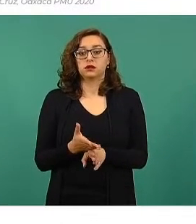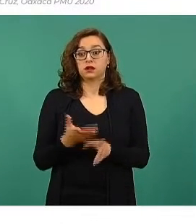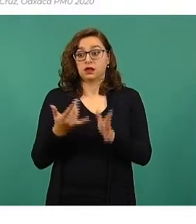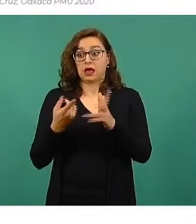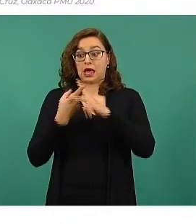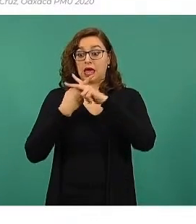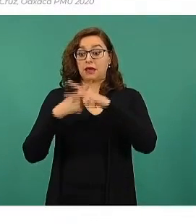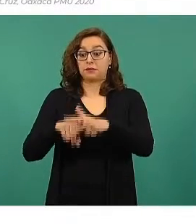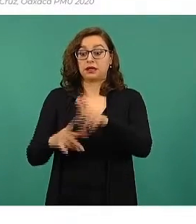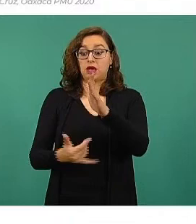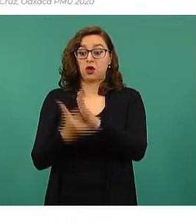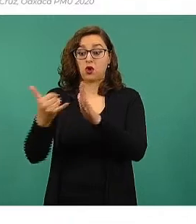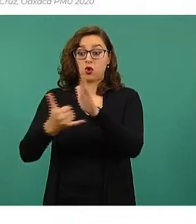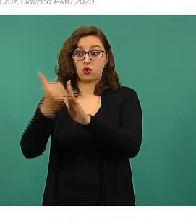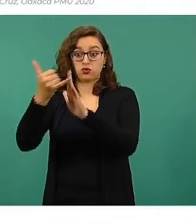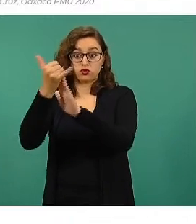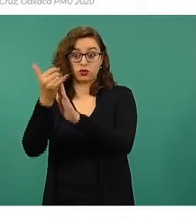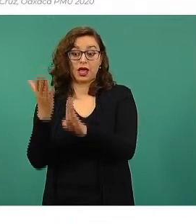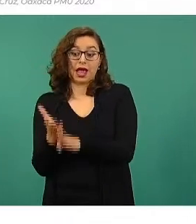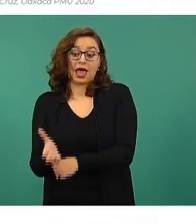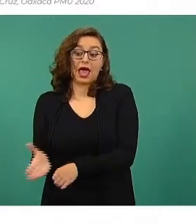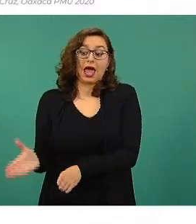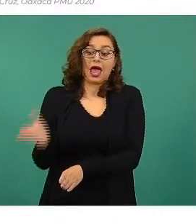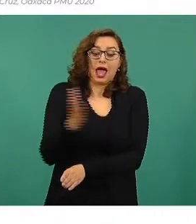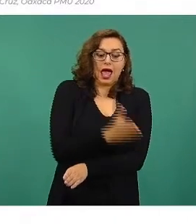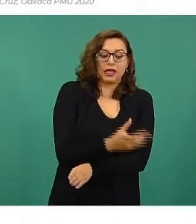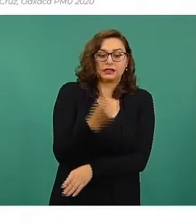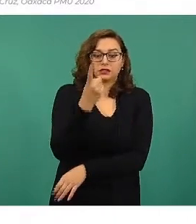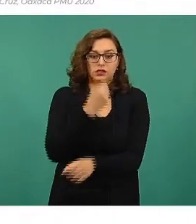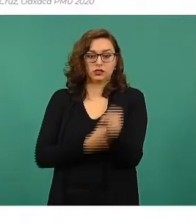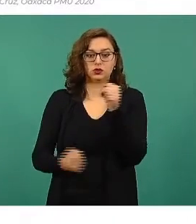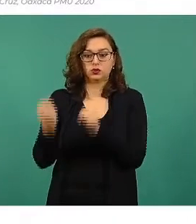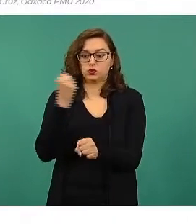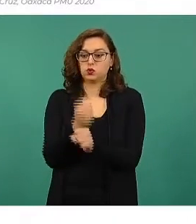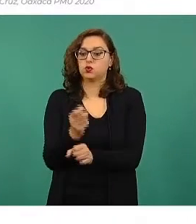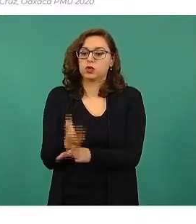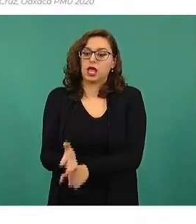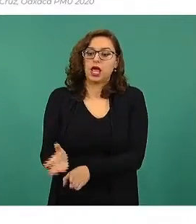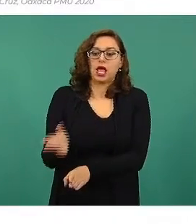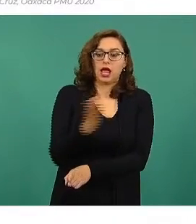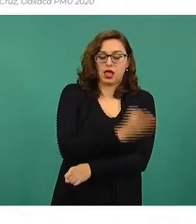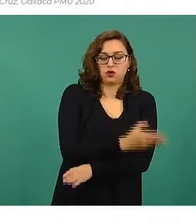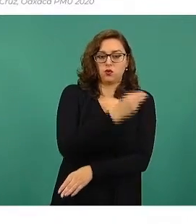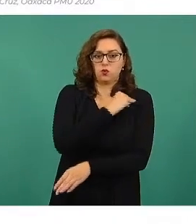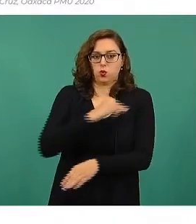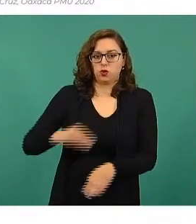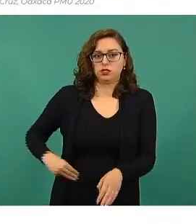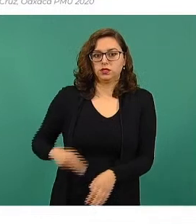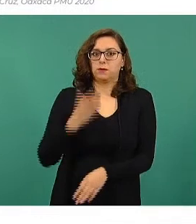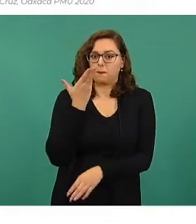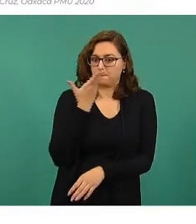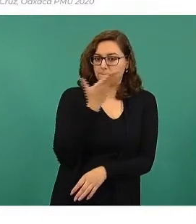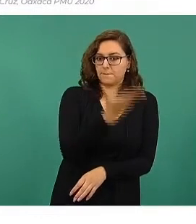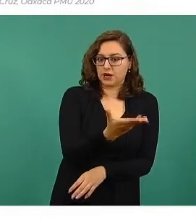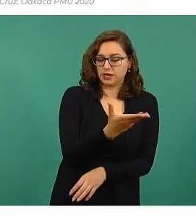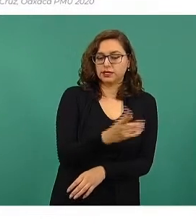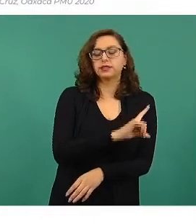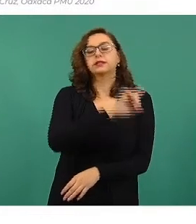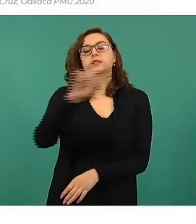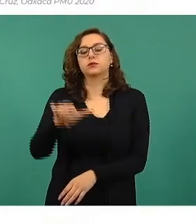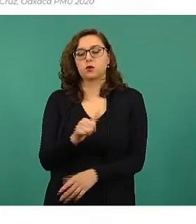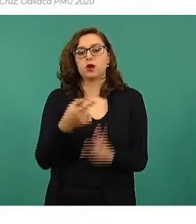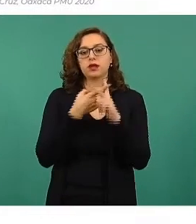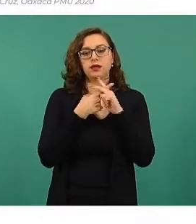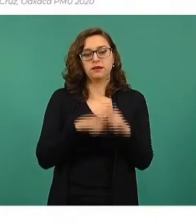un año antes que cuando recibimos las postulaciones por parte de los gobiernos municipales, se vino trabajando los